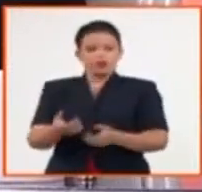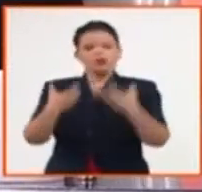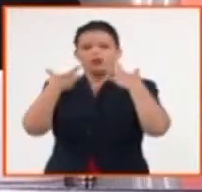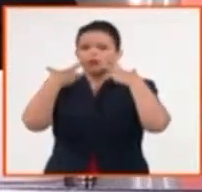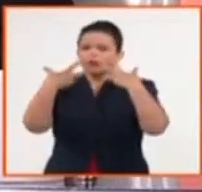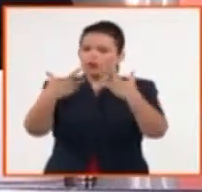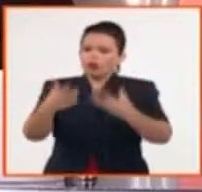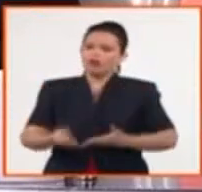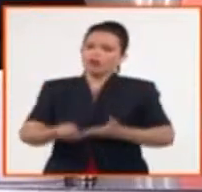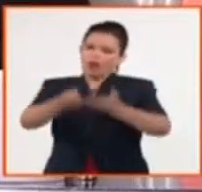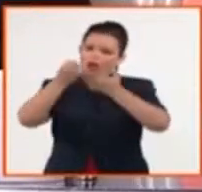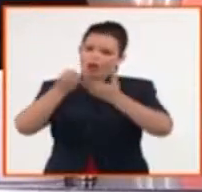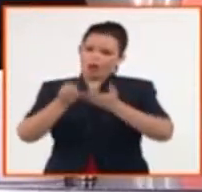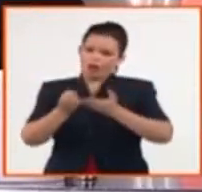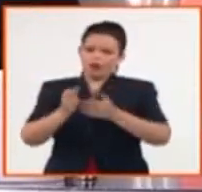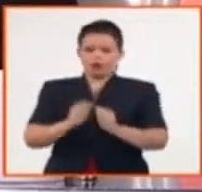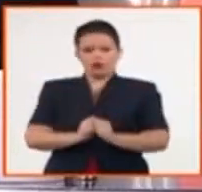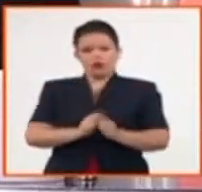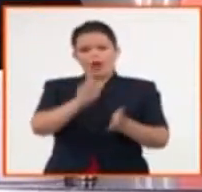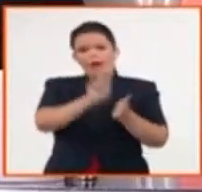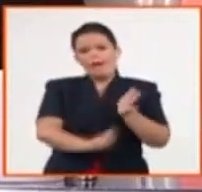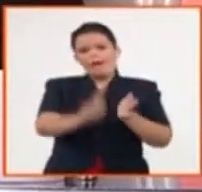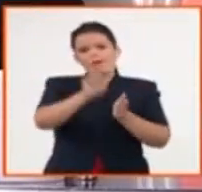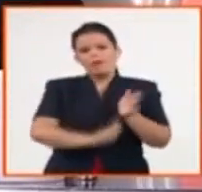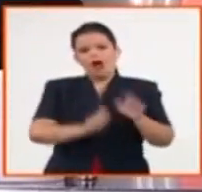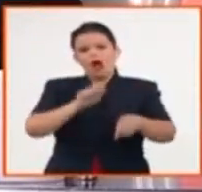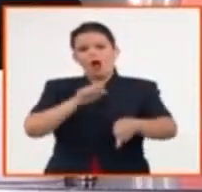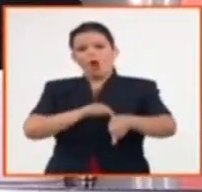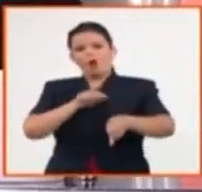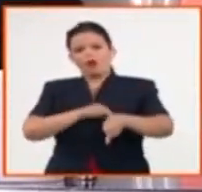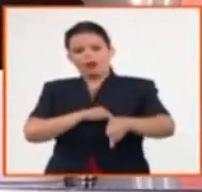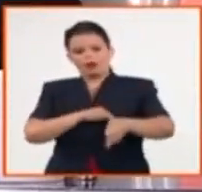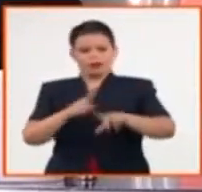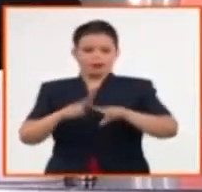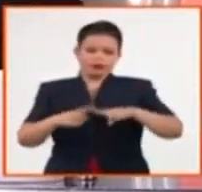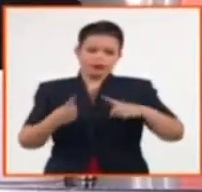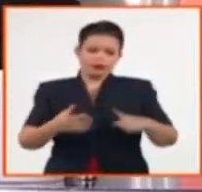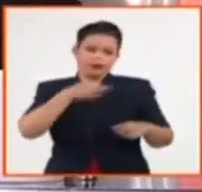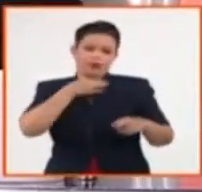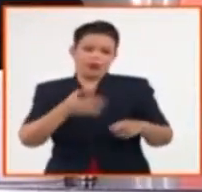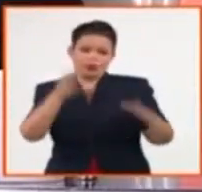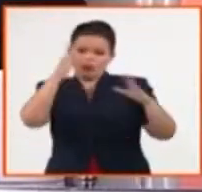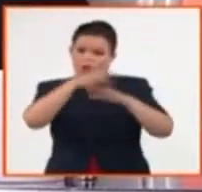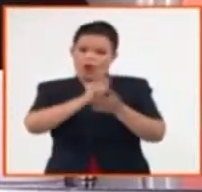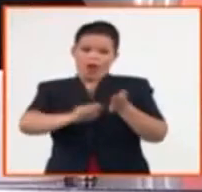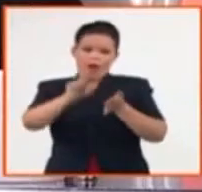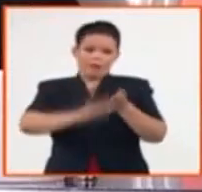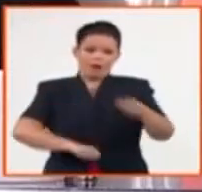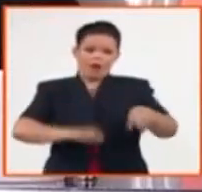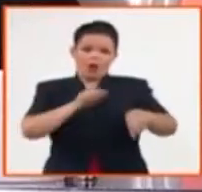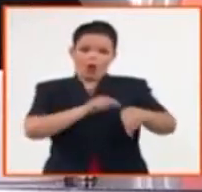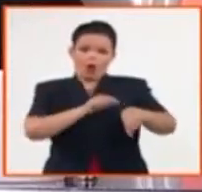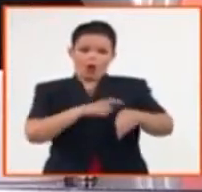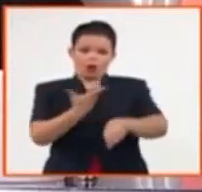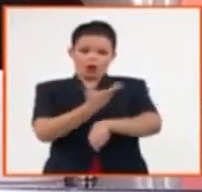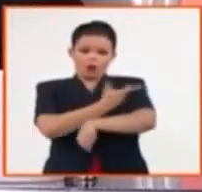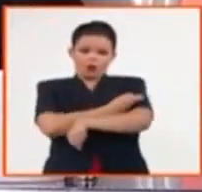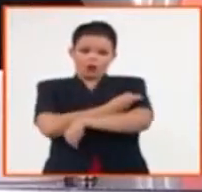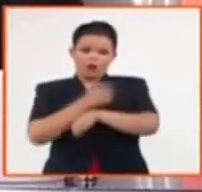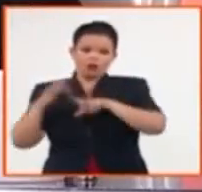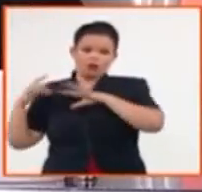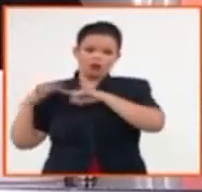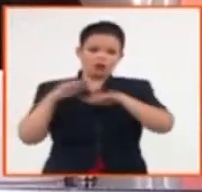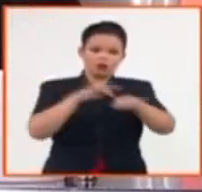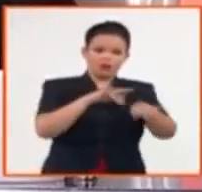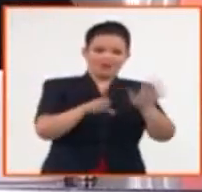para no aglomerar muchas personas en torno al vacunatorio y que de manera ordenada vayan asistiendo y se van vacunando como